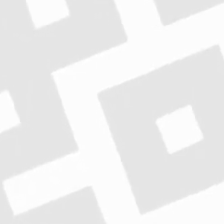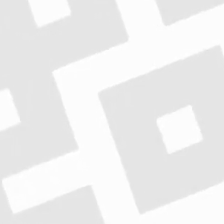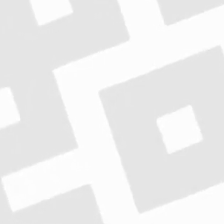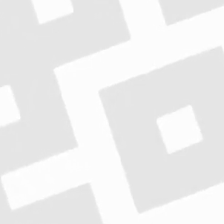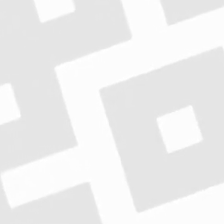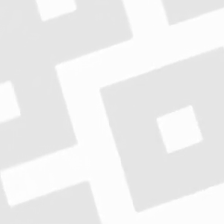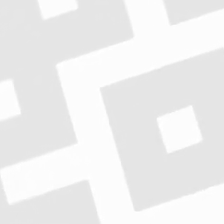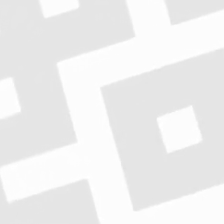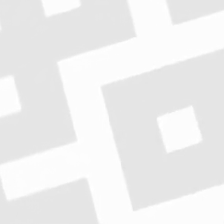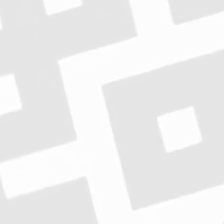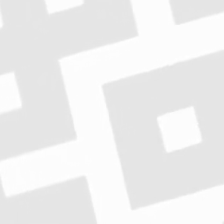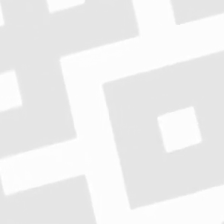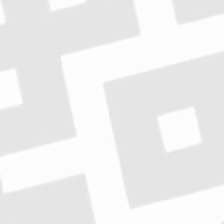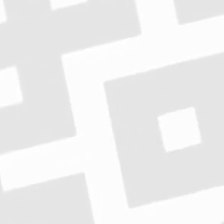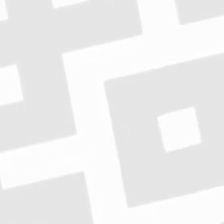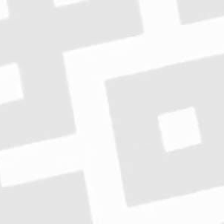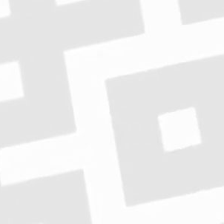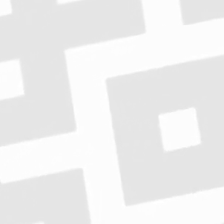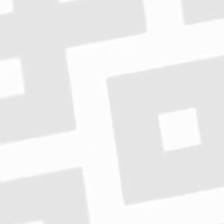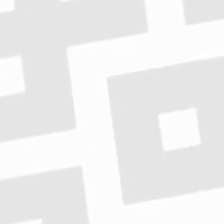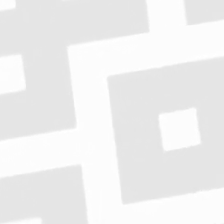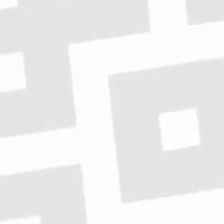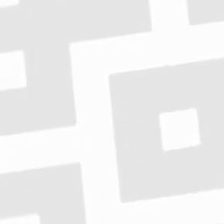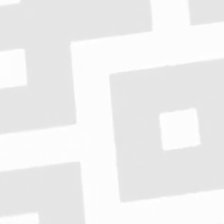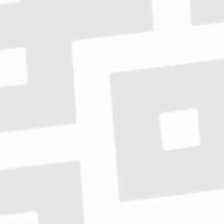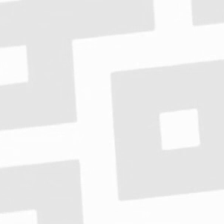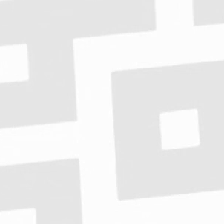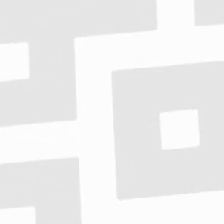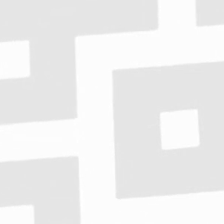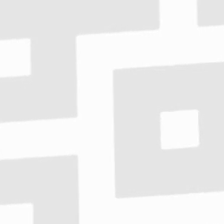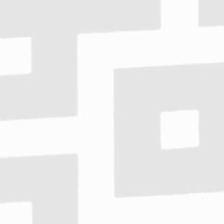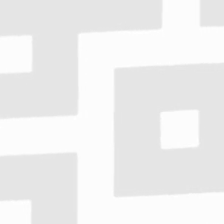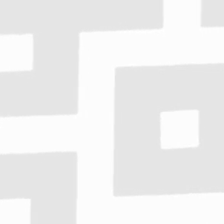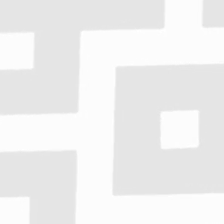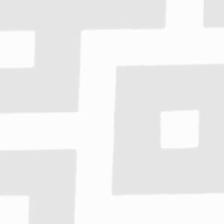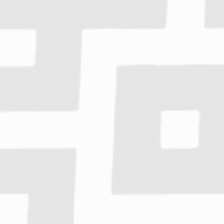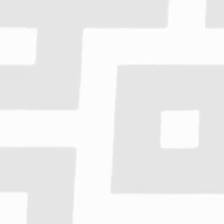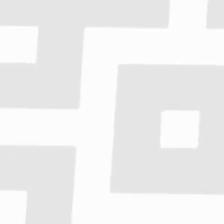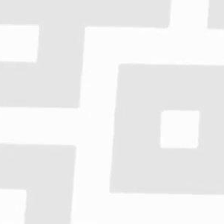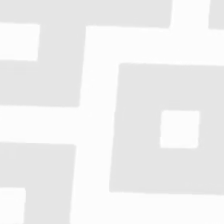Estrategia estatal contra el coronavirus. Actualización en Veracruz.